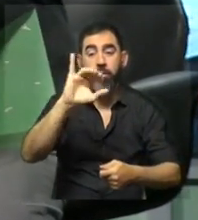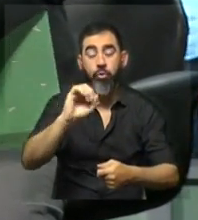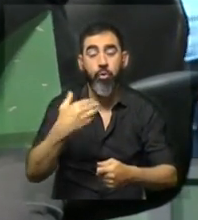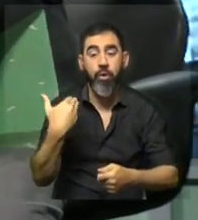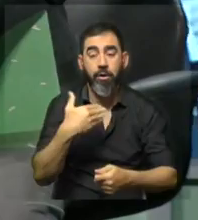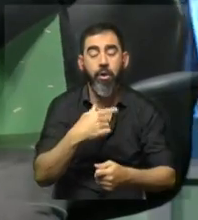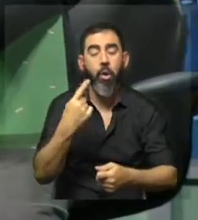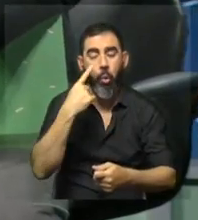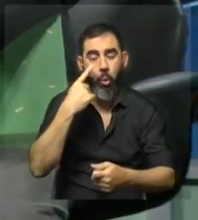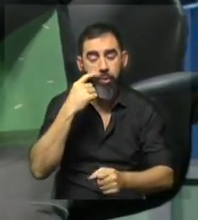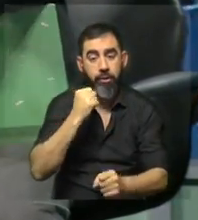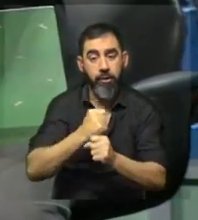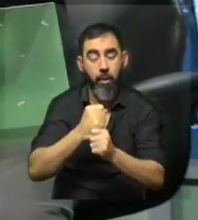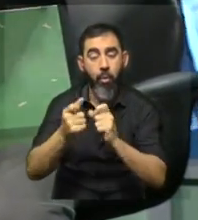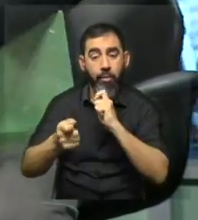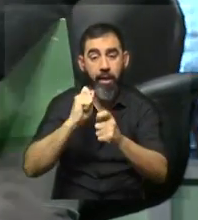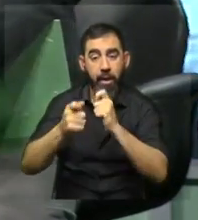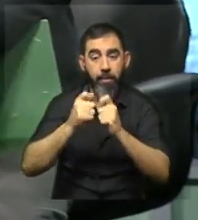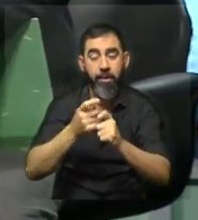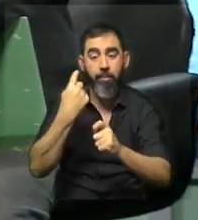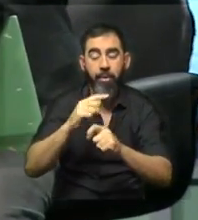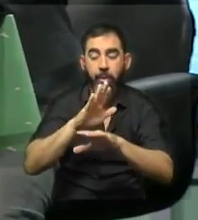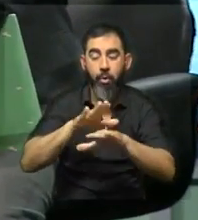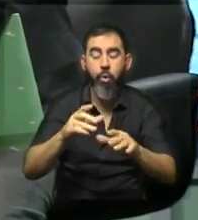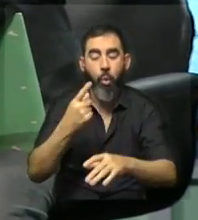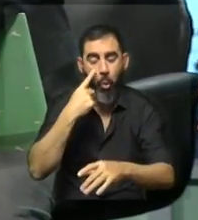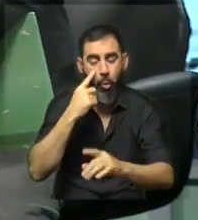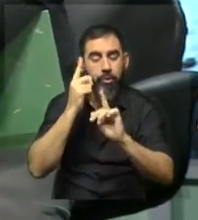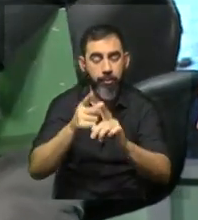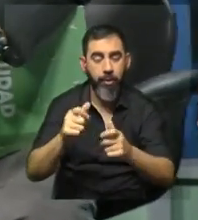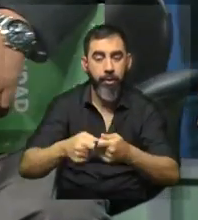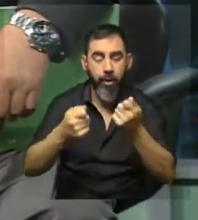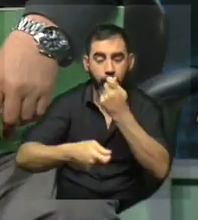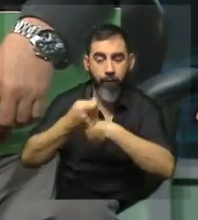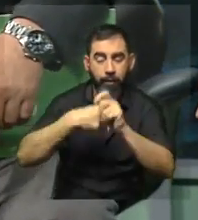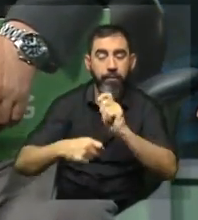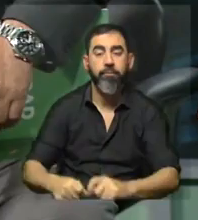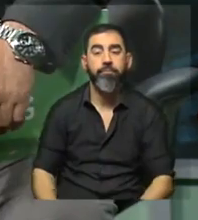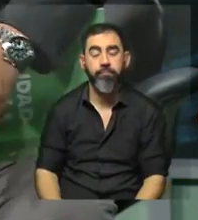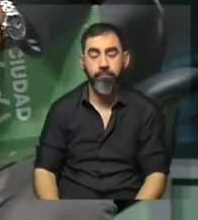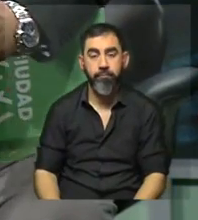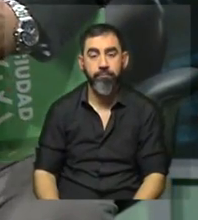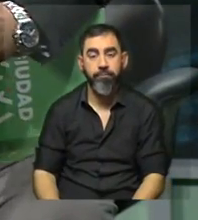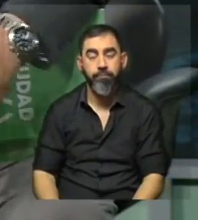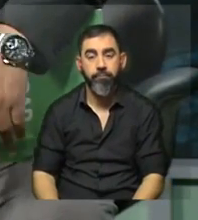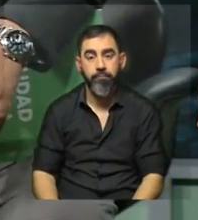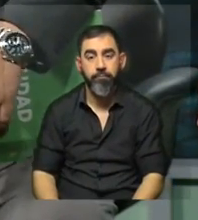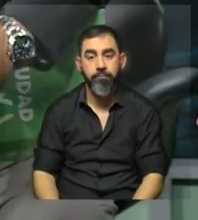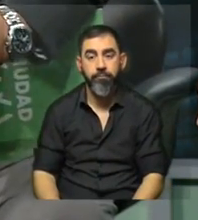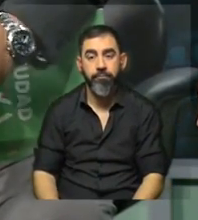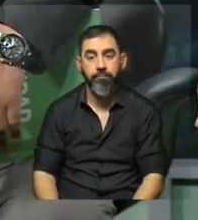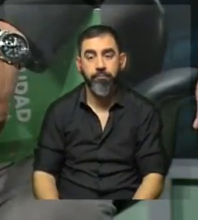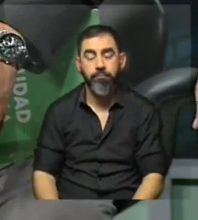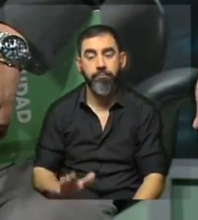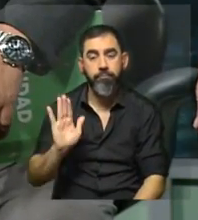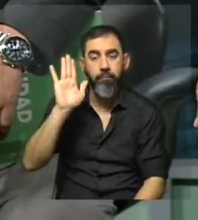bien el oficio de la prensa, pero también a los gurises que vendían los diarios en la calle les dedicaba su parte de su obra. Vaya